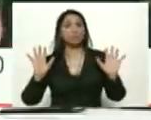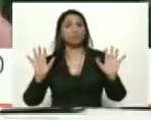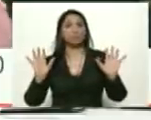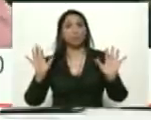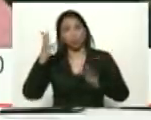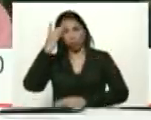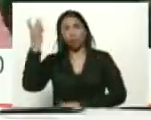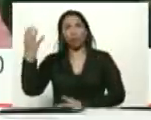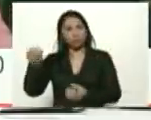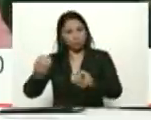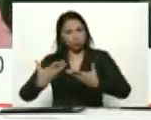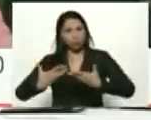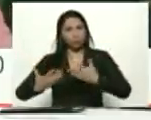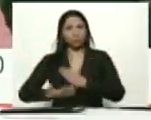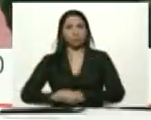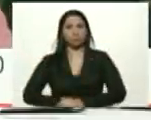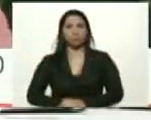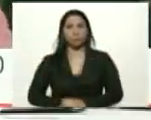Dios proveerá.